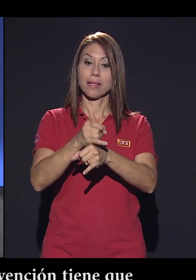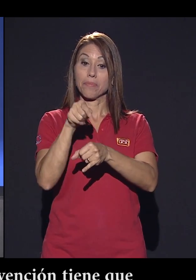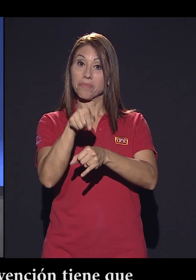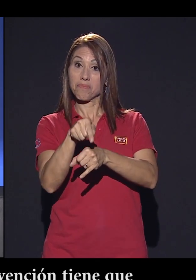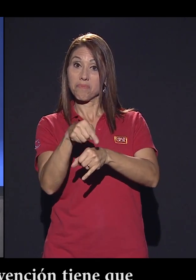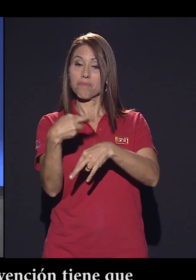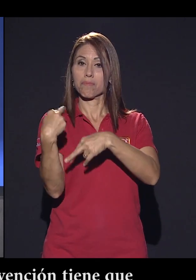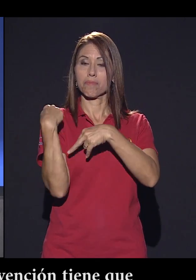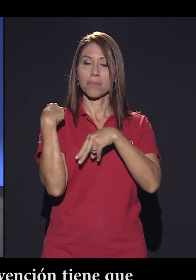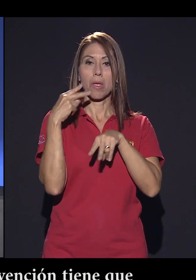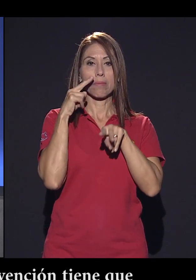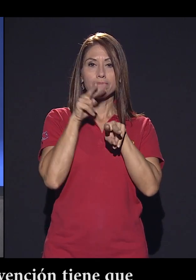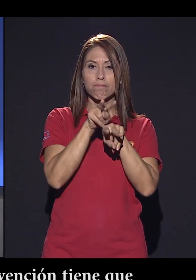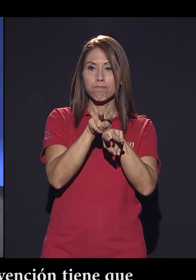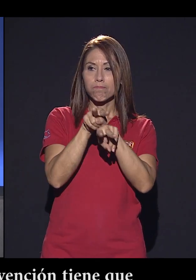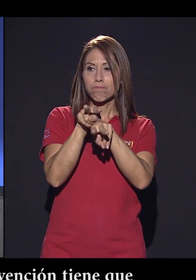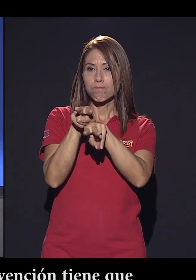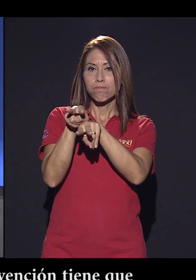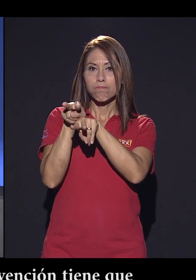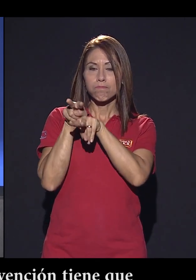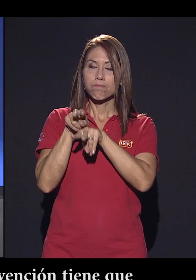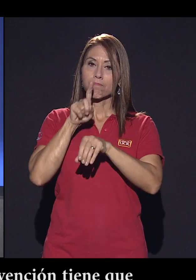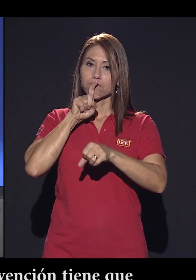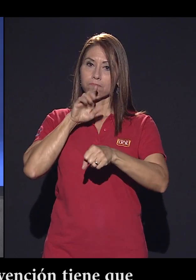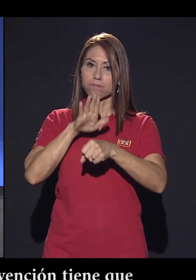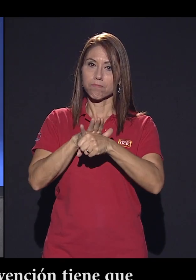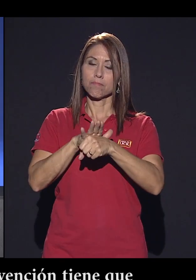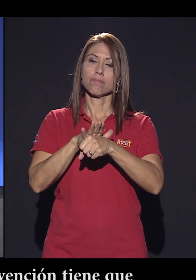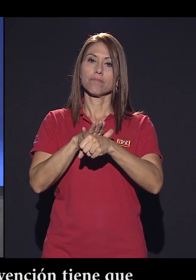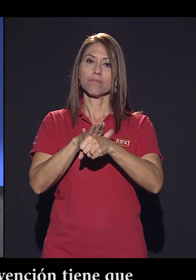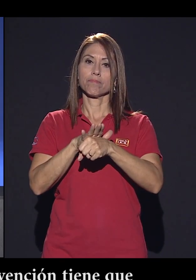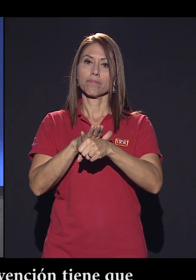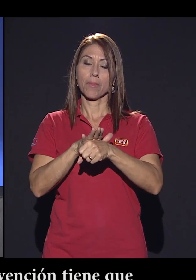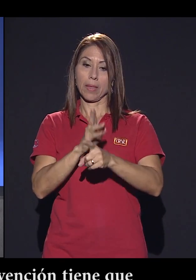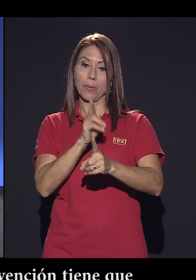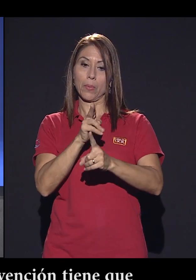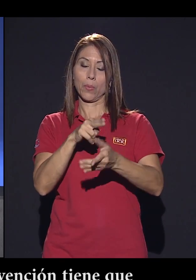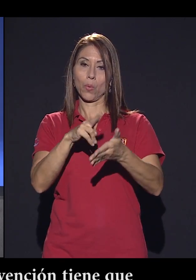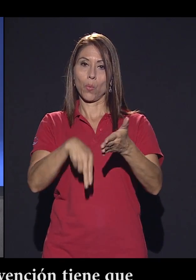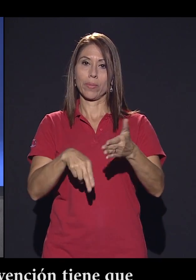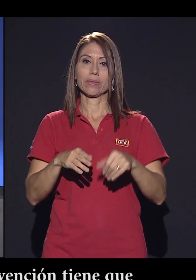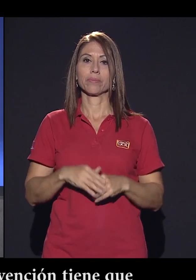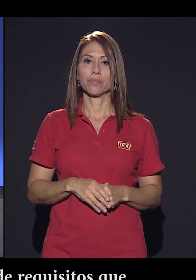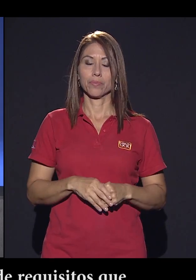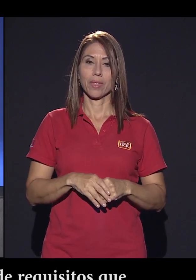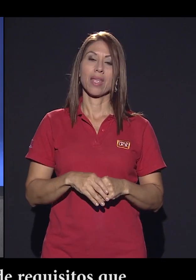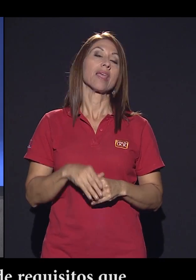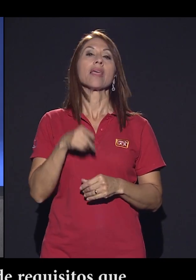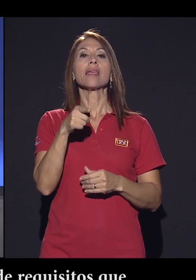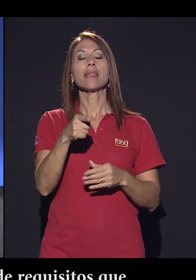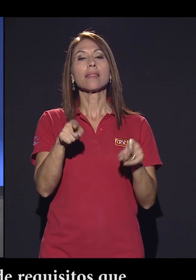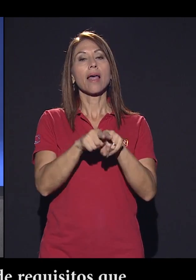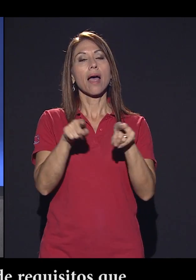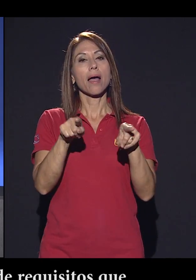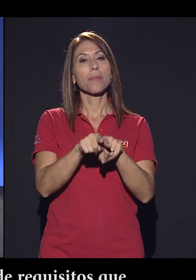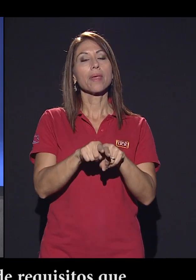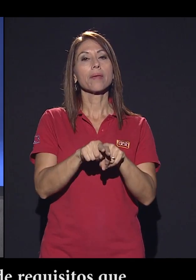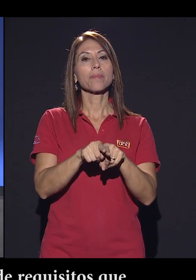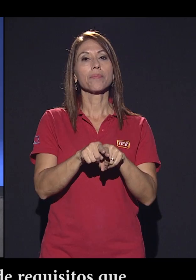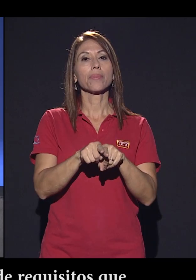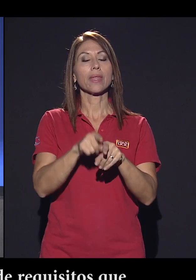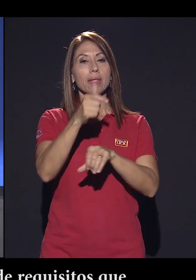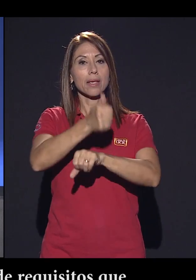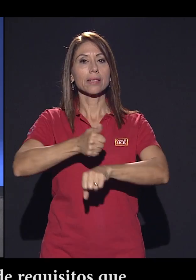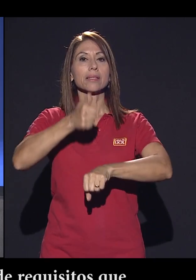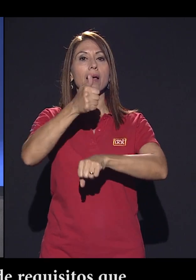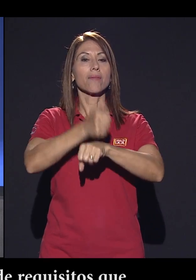que vigile el cumplimiento de esta convención y